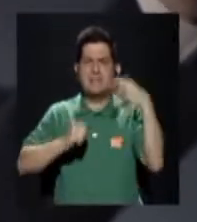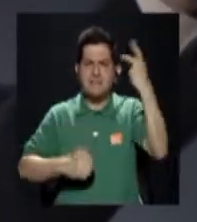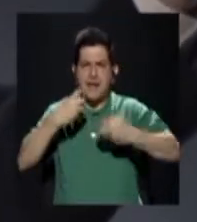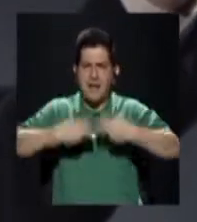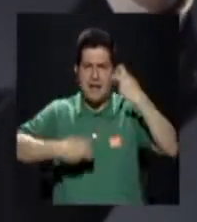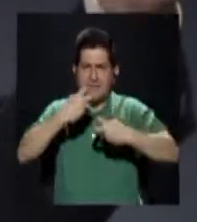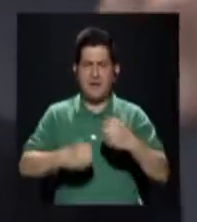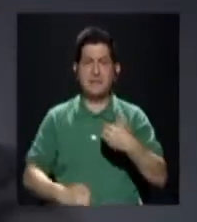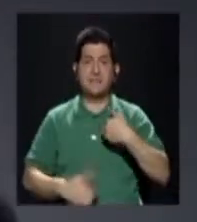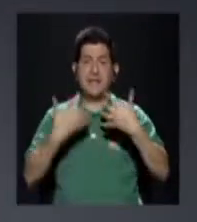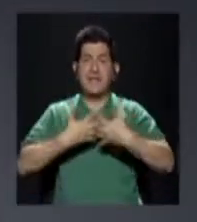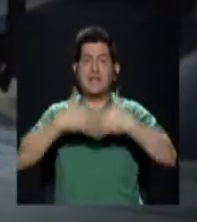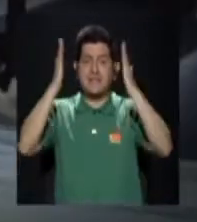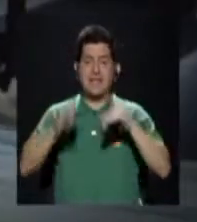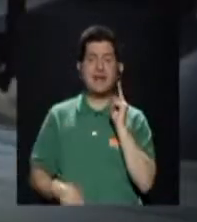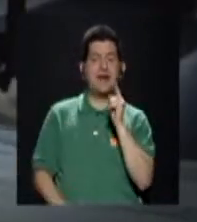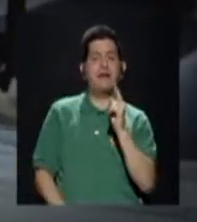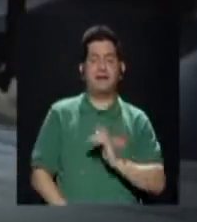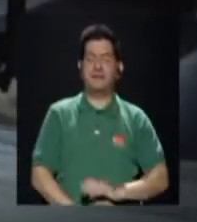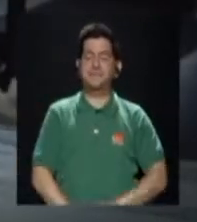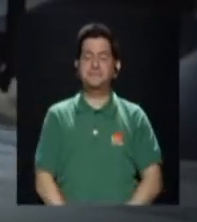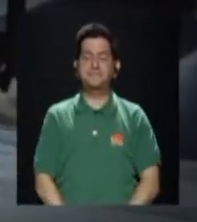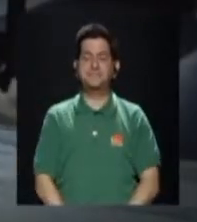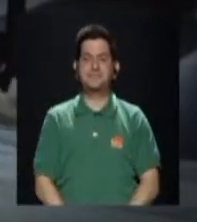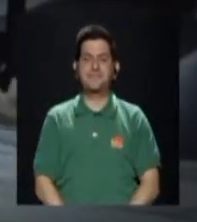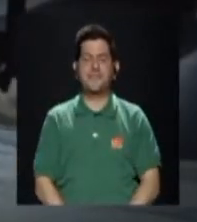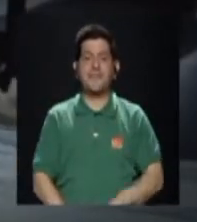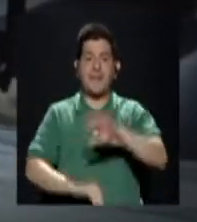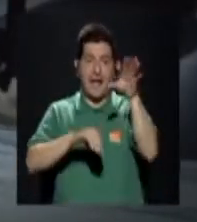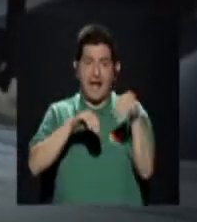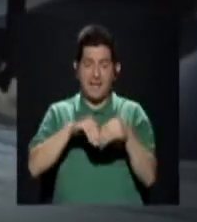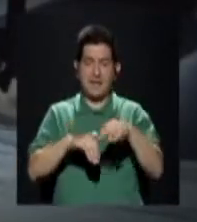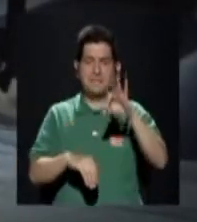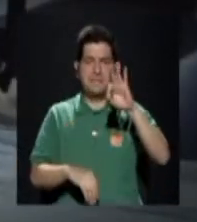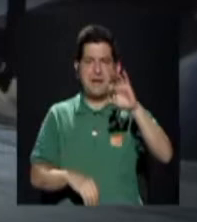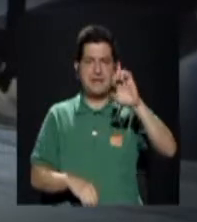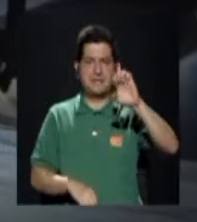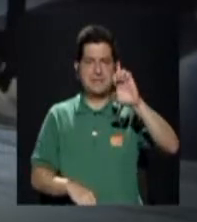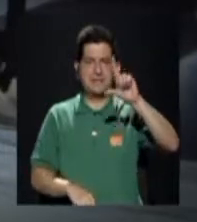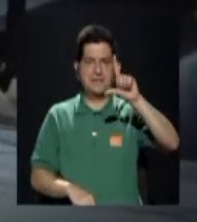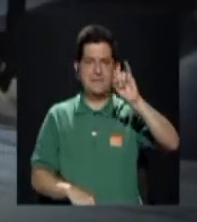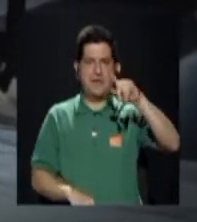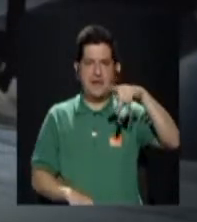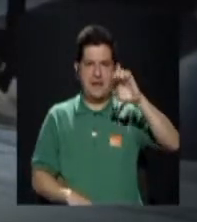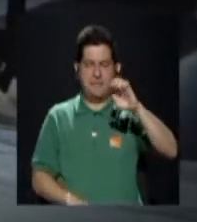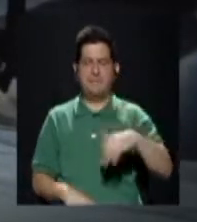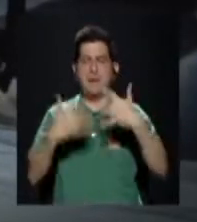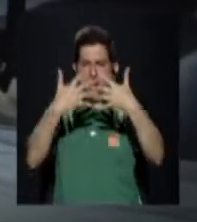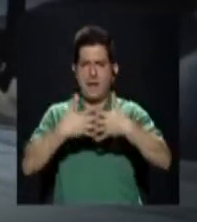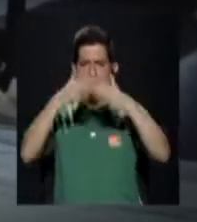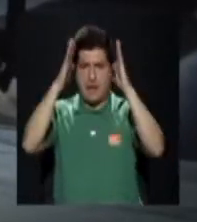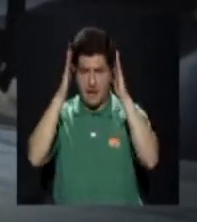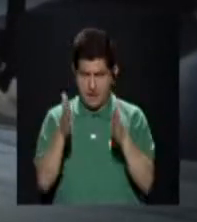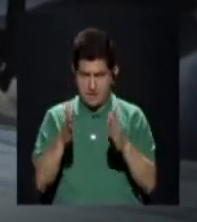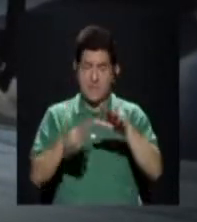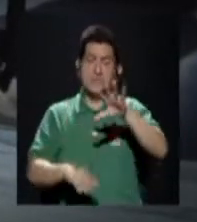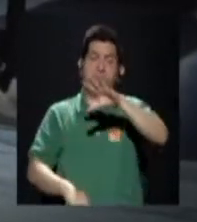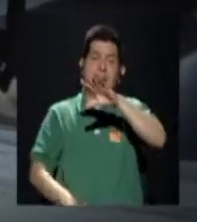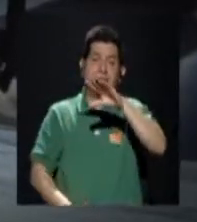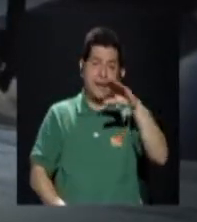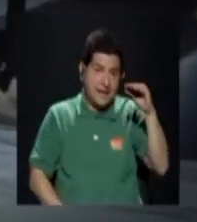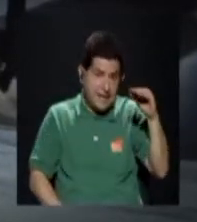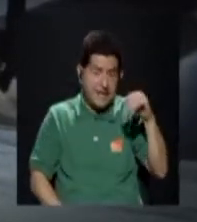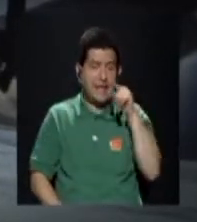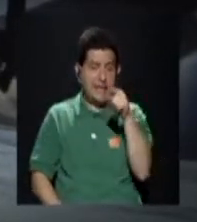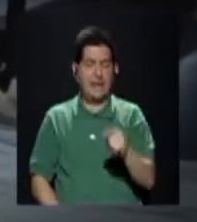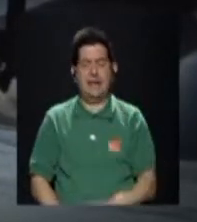para eso tenemos un empresario aquí. Y además, don Felipe no solo es un empresario, sino que además